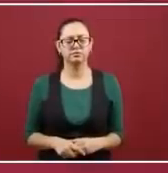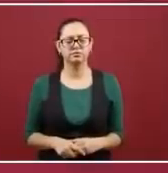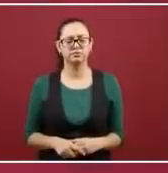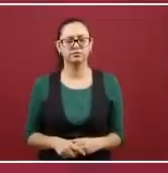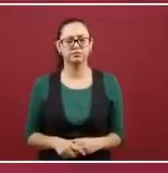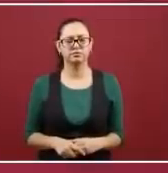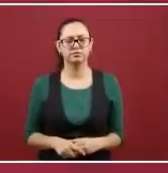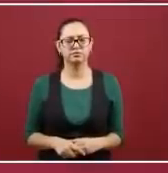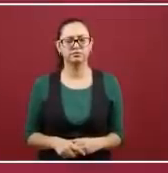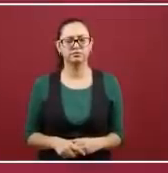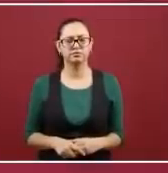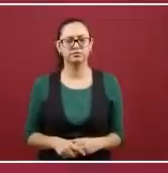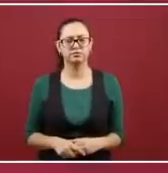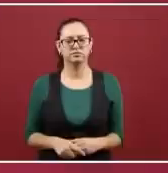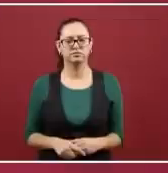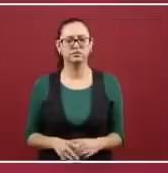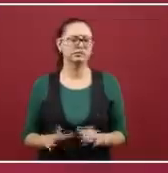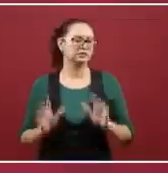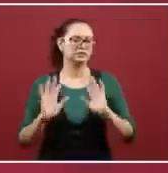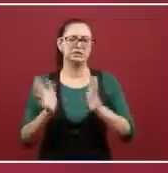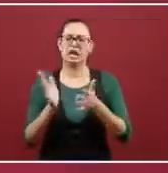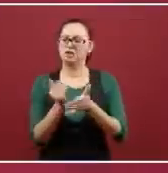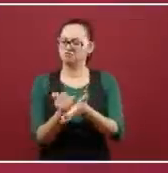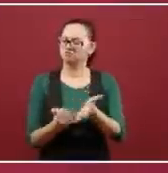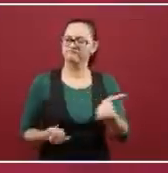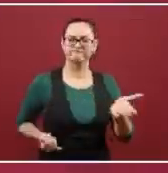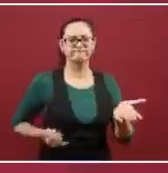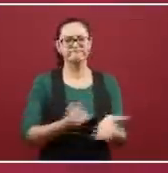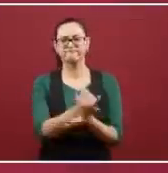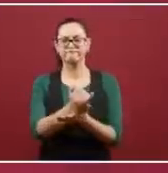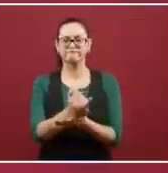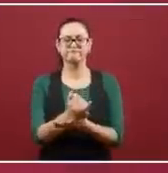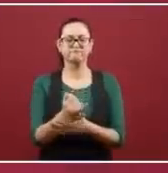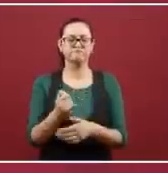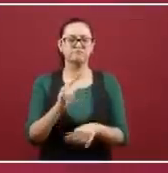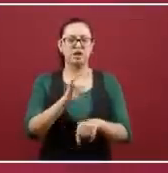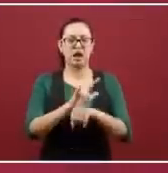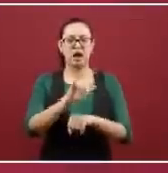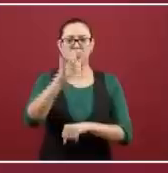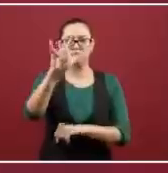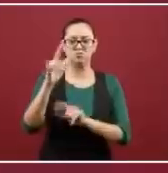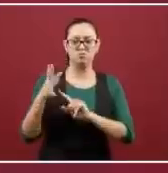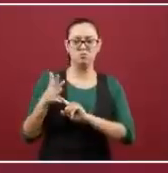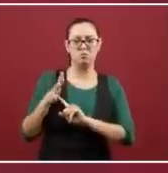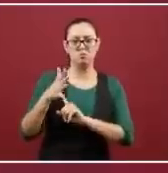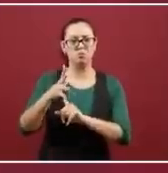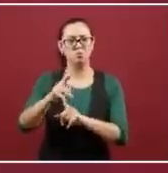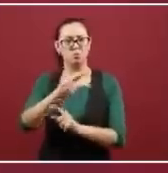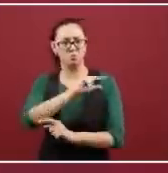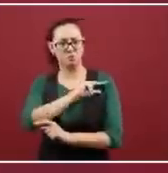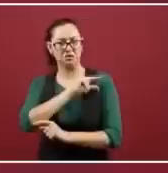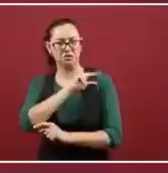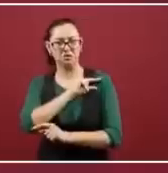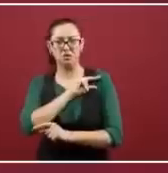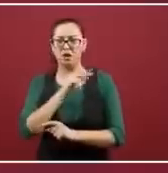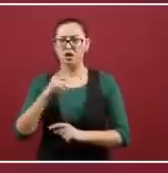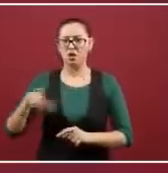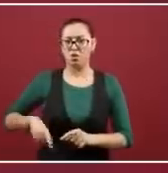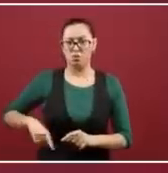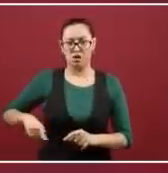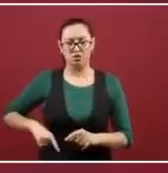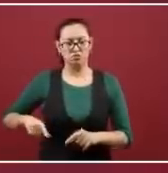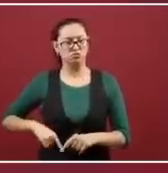se ha decidido no utilizar aviones y helicópteros en el traslado de funcionarios